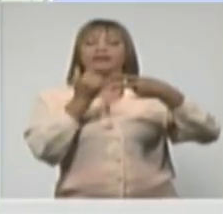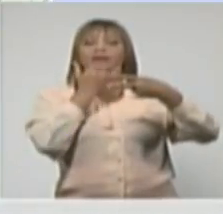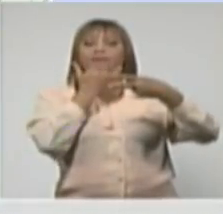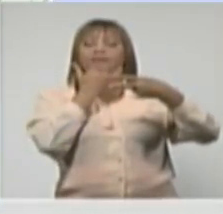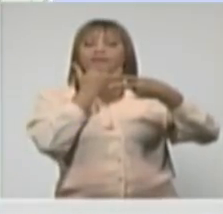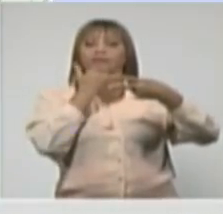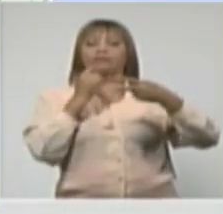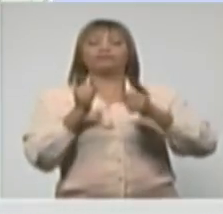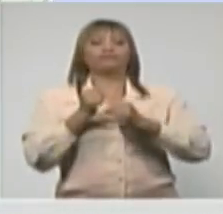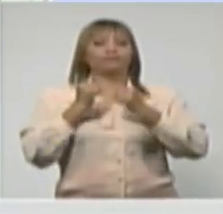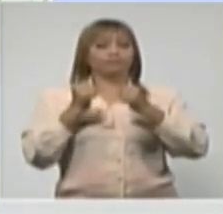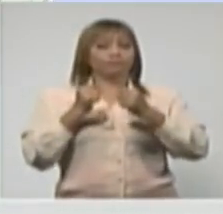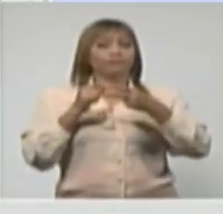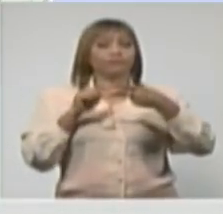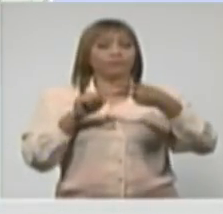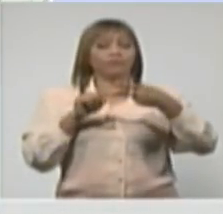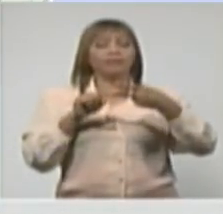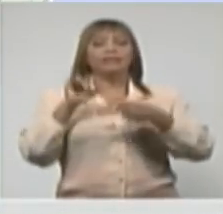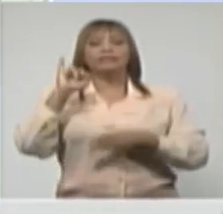importante, con